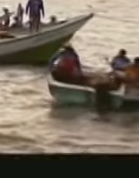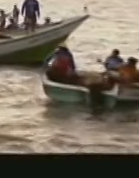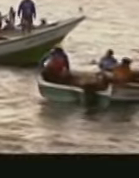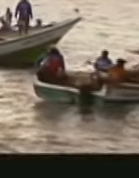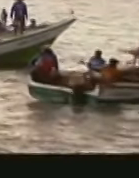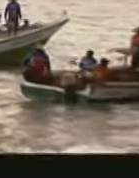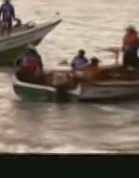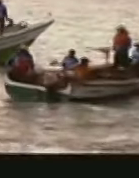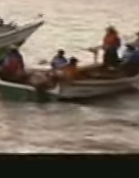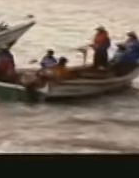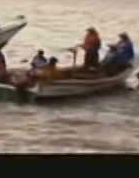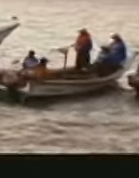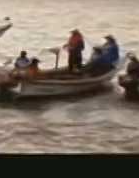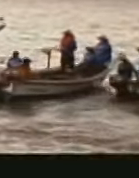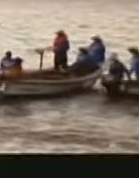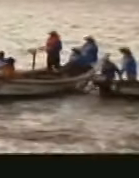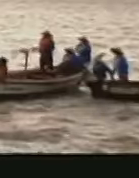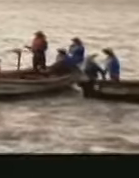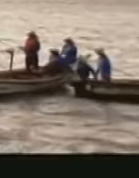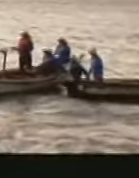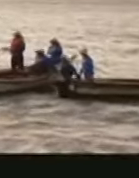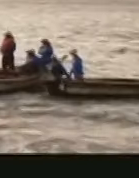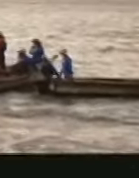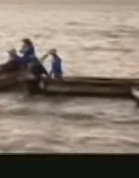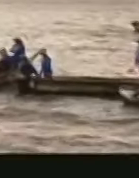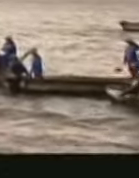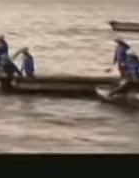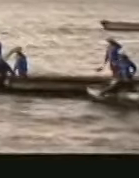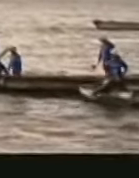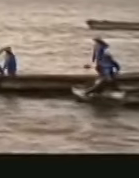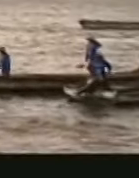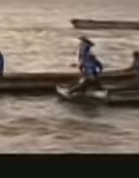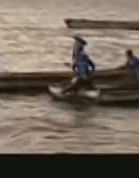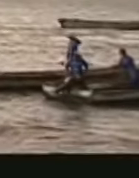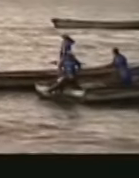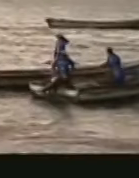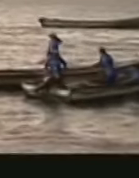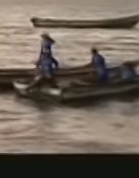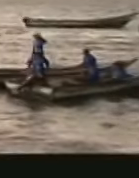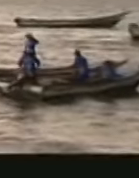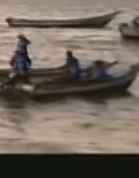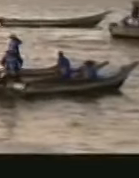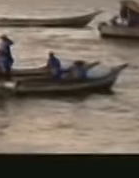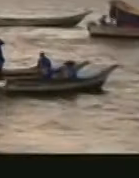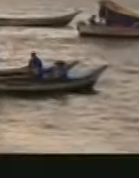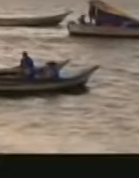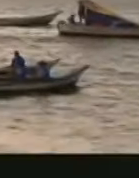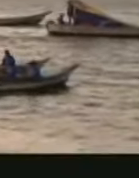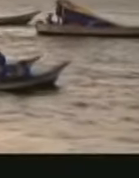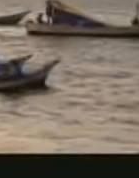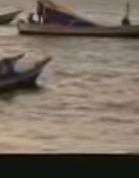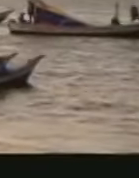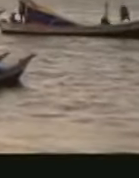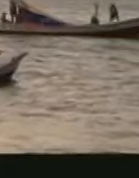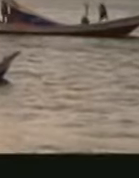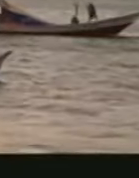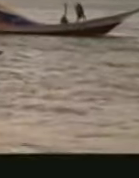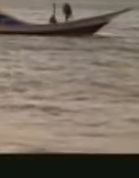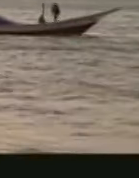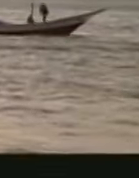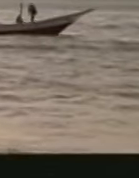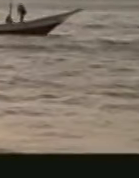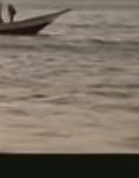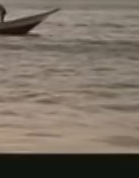algunos contactos que realizó en el estado Táchira, en el estado Falcón y en el estado Zulia, que realizó una gran